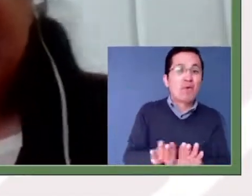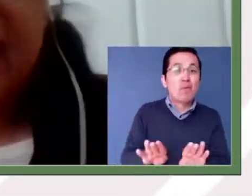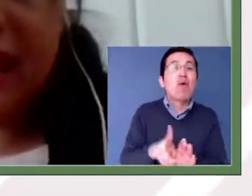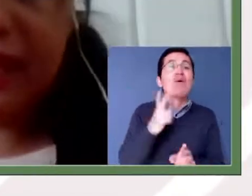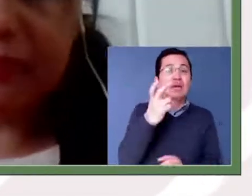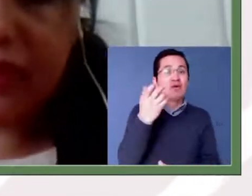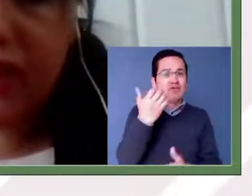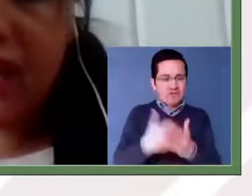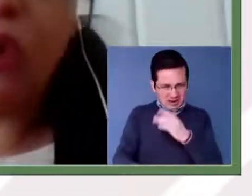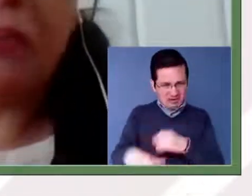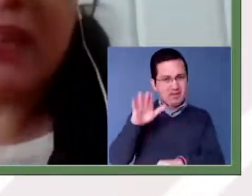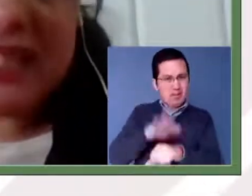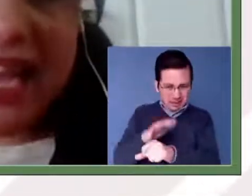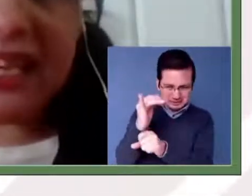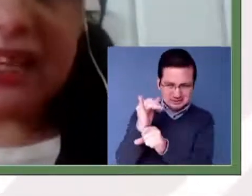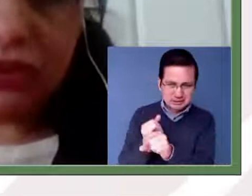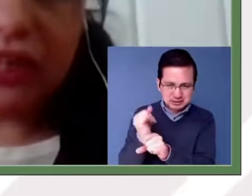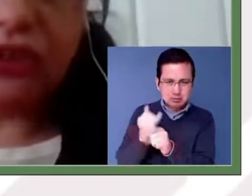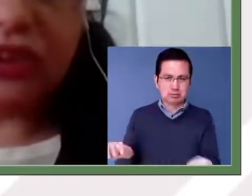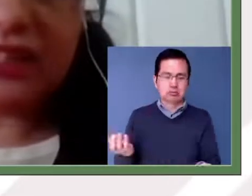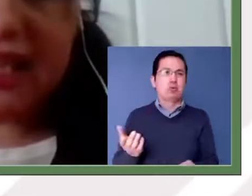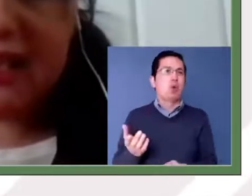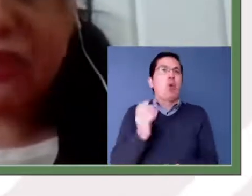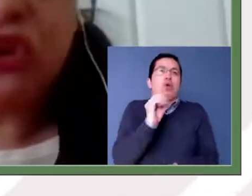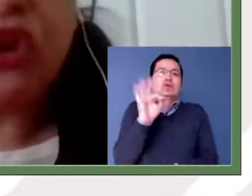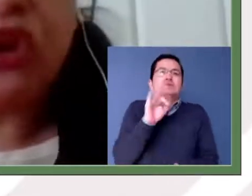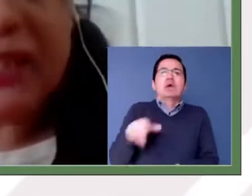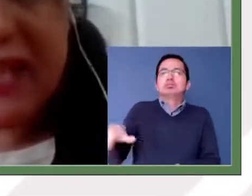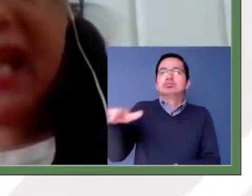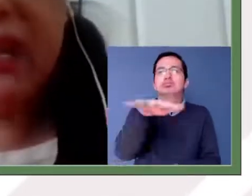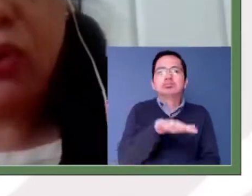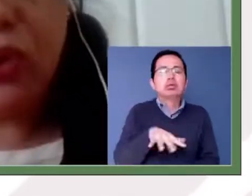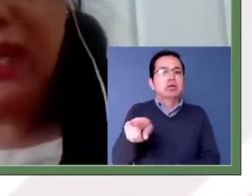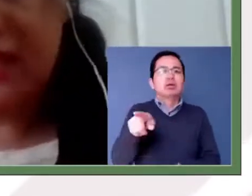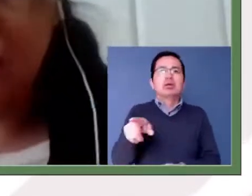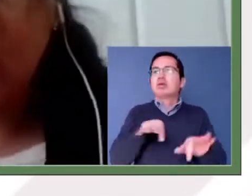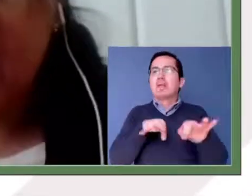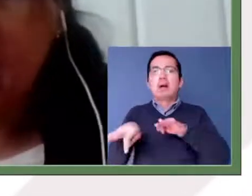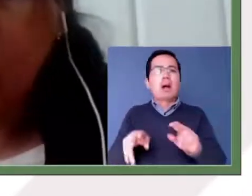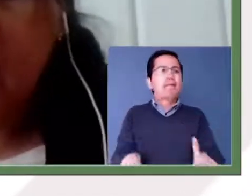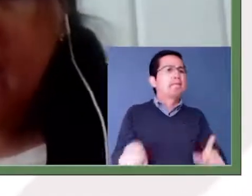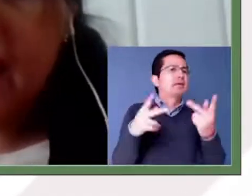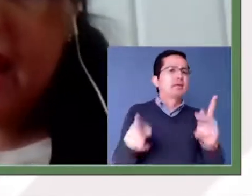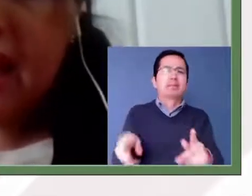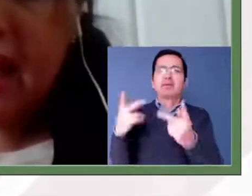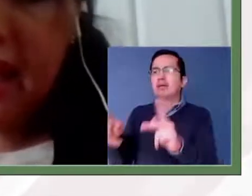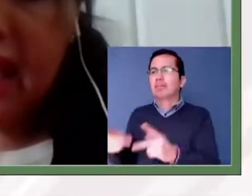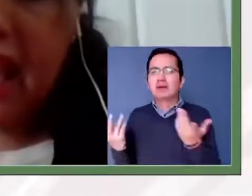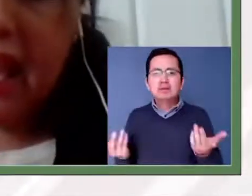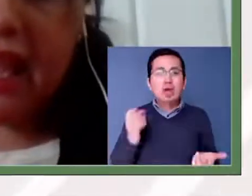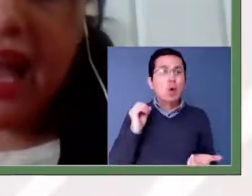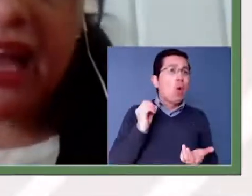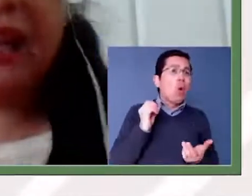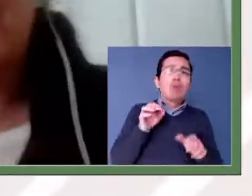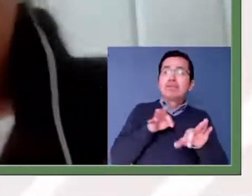específicas, comercial, en donde está el sector comercial o el sector agrícola.